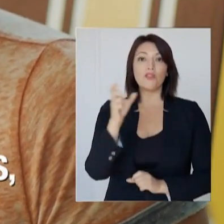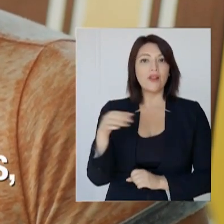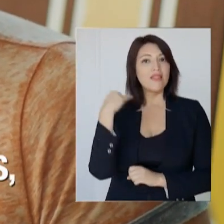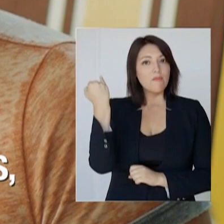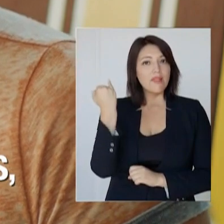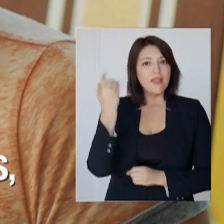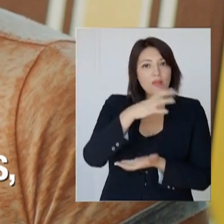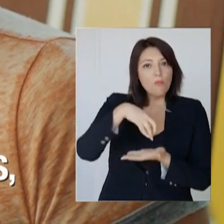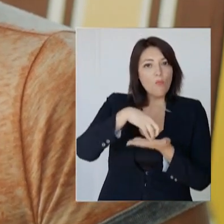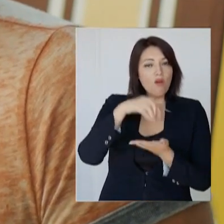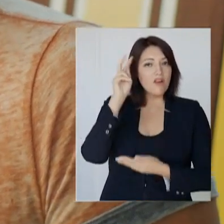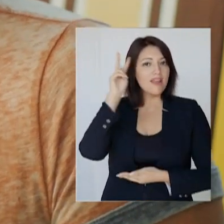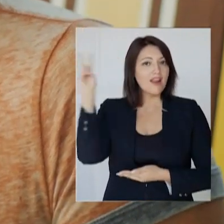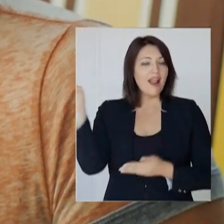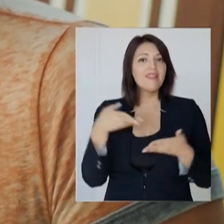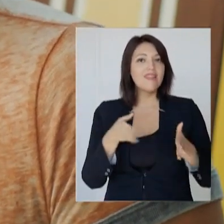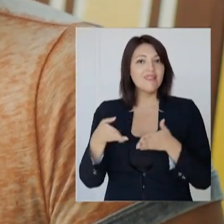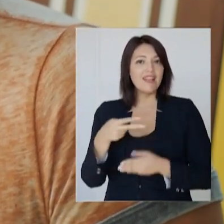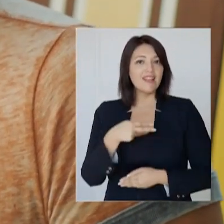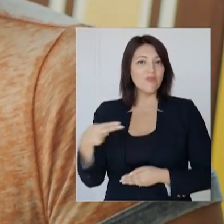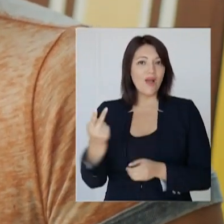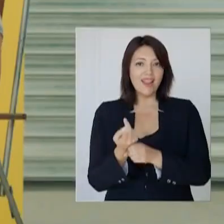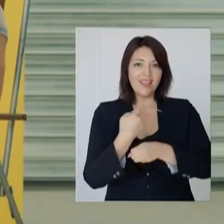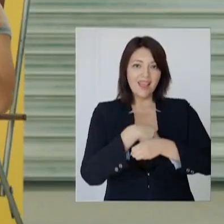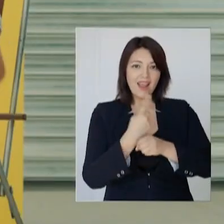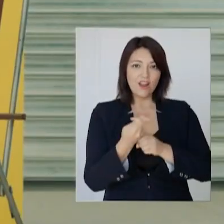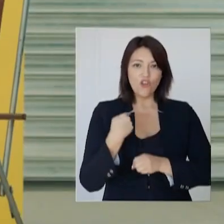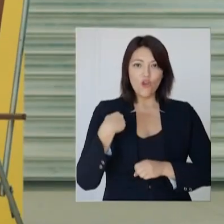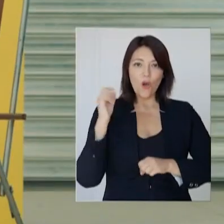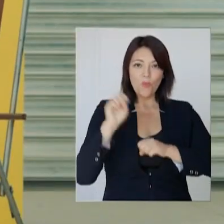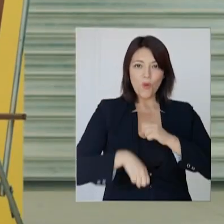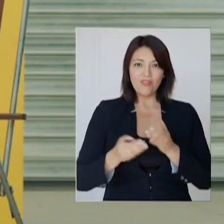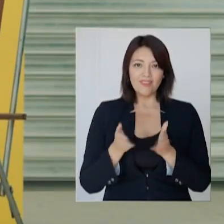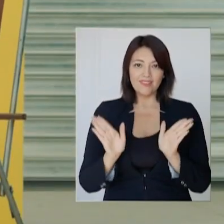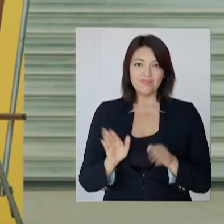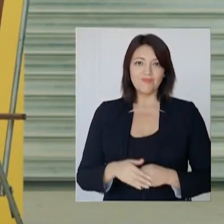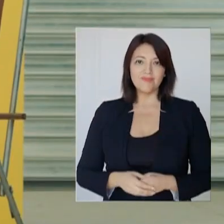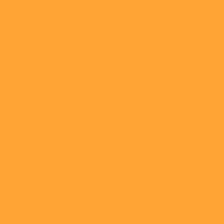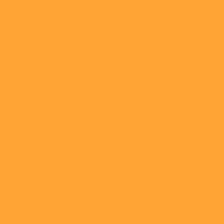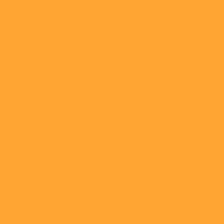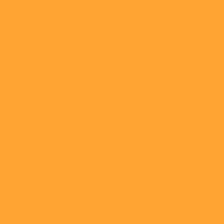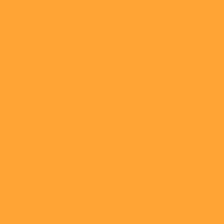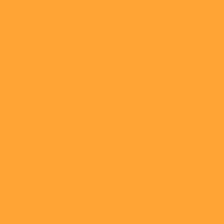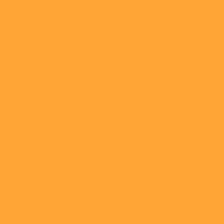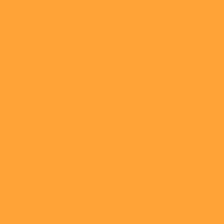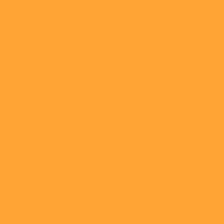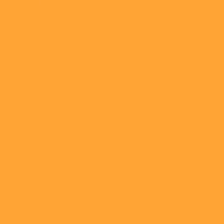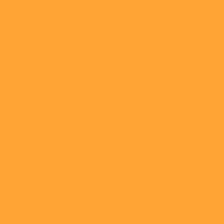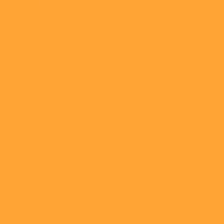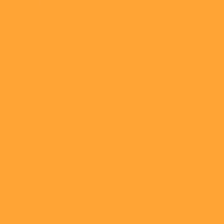los independientes, a los pueblos originarios, a la diversidad sexual y de género. Yo apruebo diversidad.